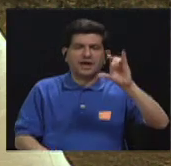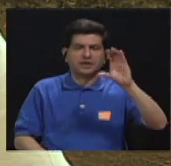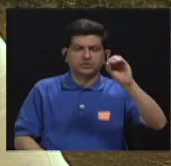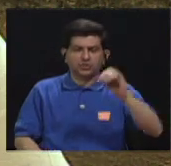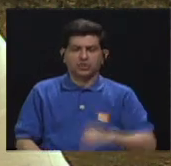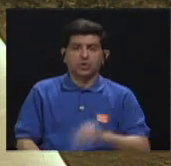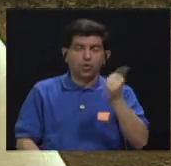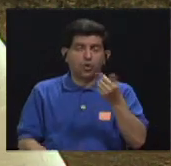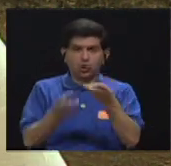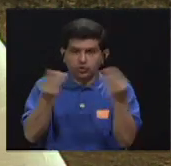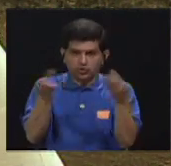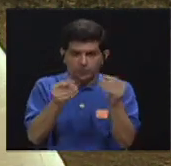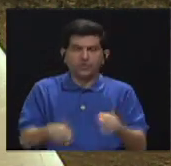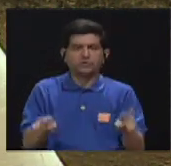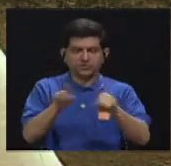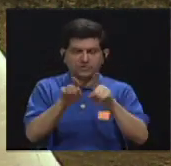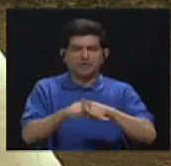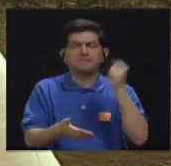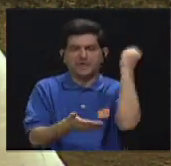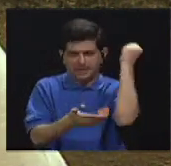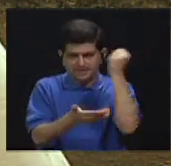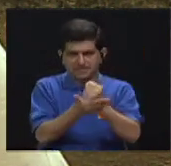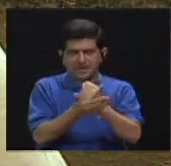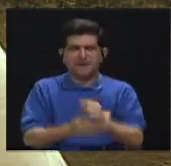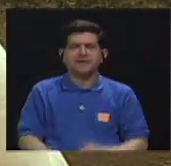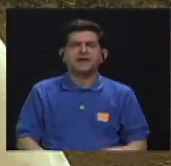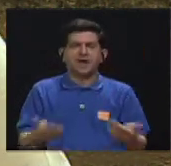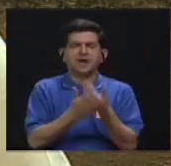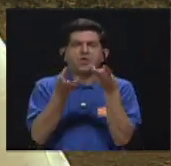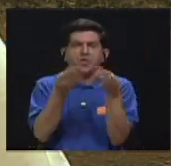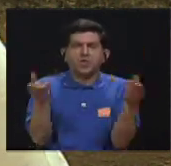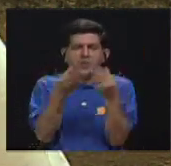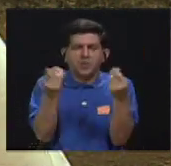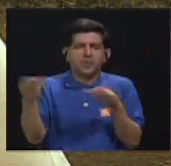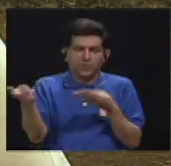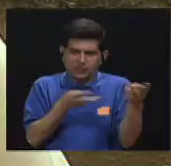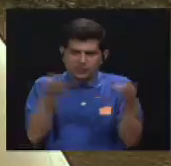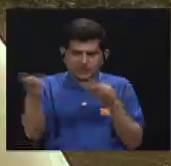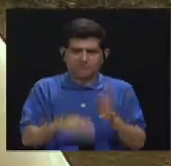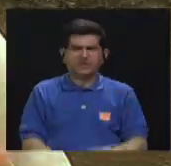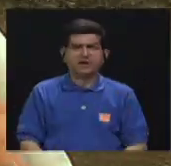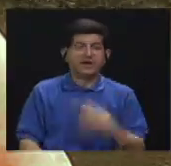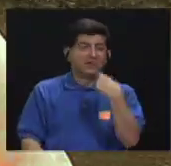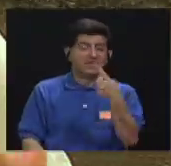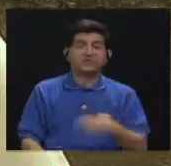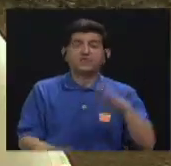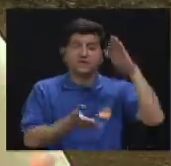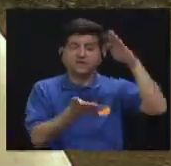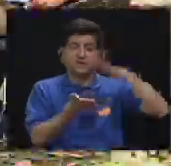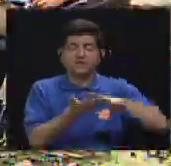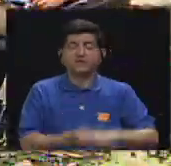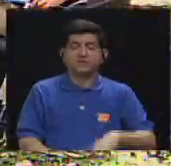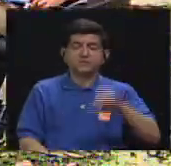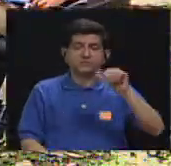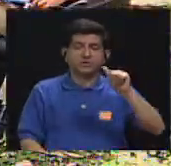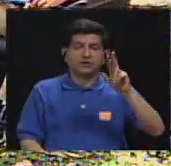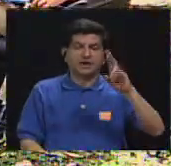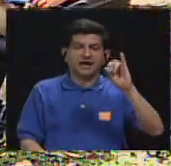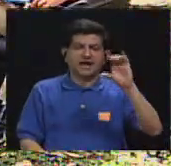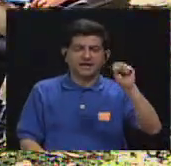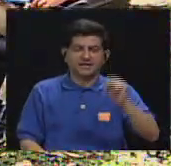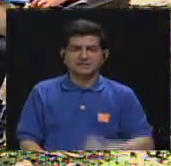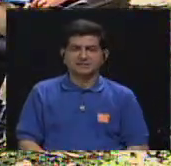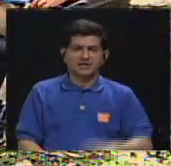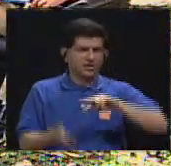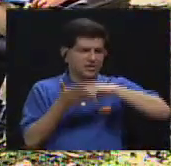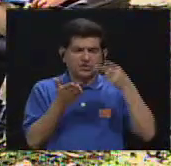que también hay otra casa comercial que tiene este producto nuevo, ¿verdad?, que acaba de lanzar al mercado, que lo que dice es la disminución de la caries. Pues no es que vamos